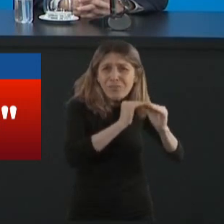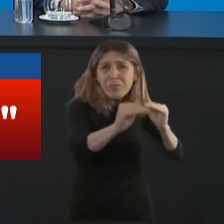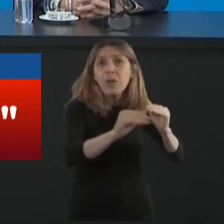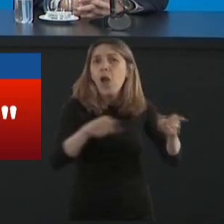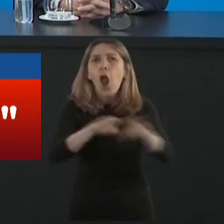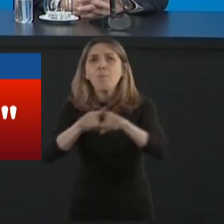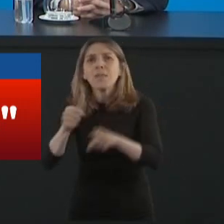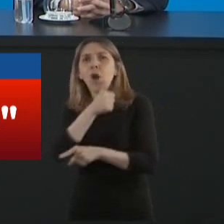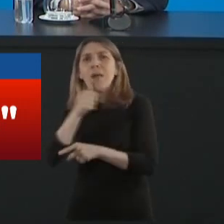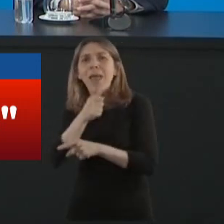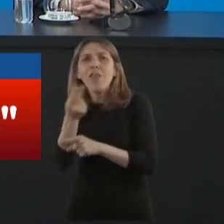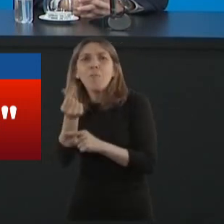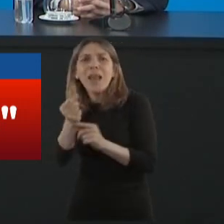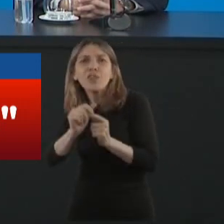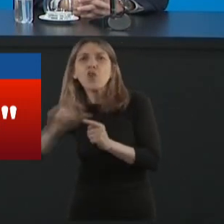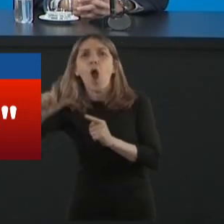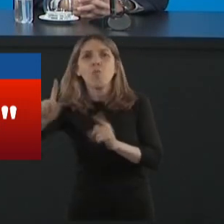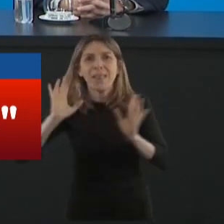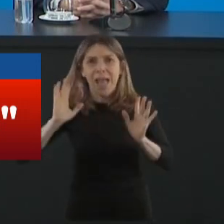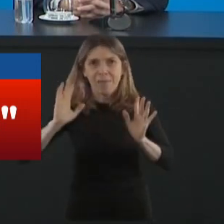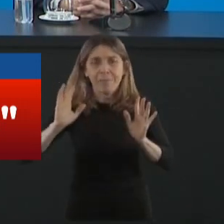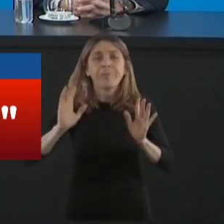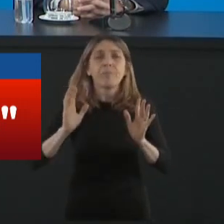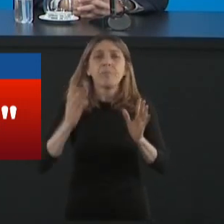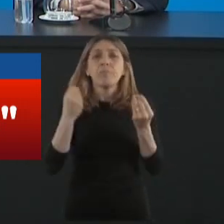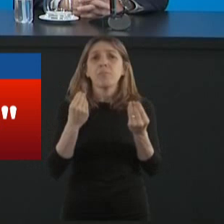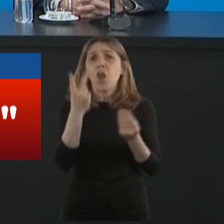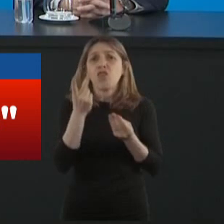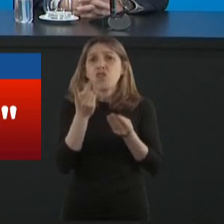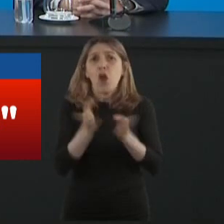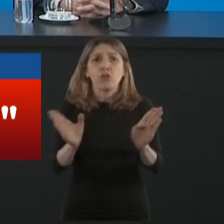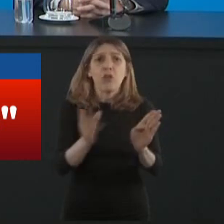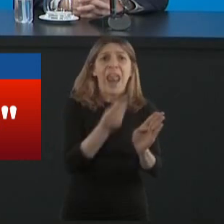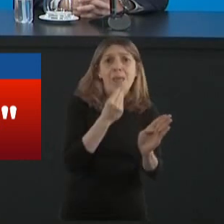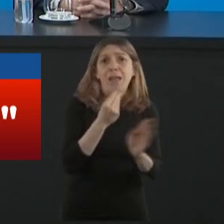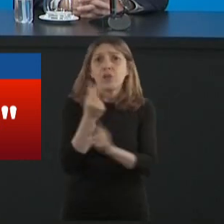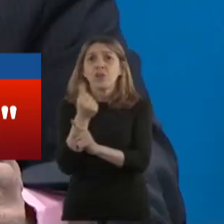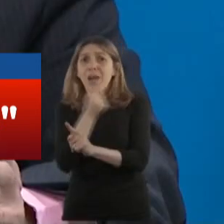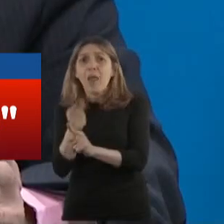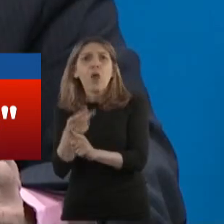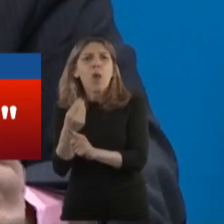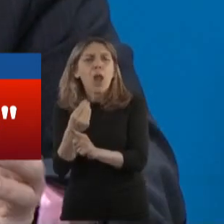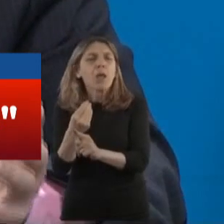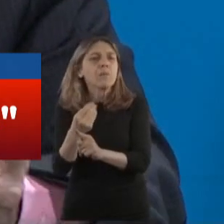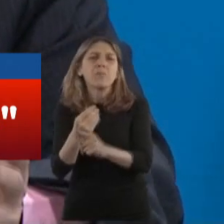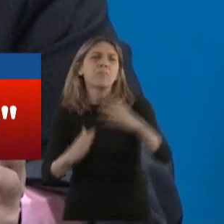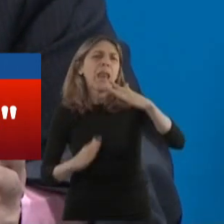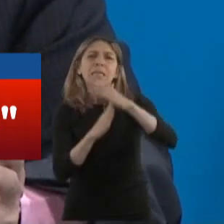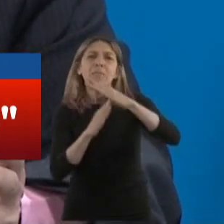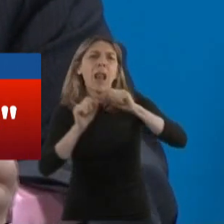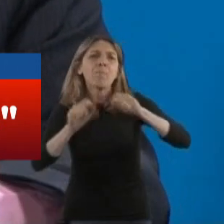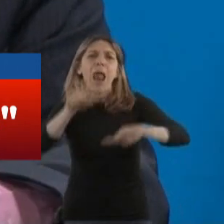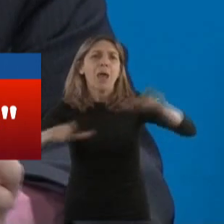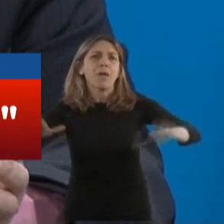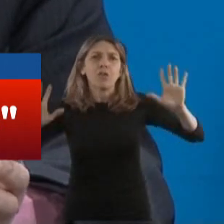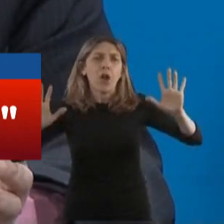el programa de medicamentos. ¿Por qué estas dos canastas? Porque son consumos esenciales. Sí,